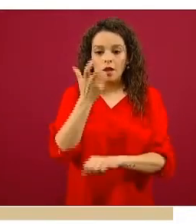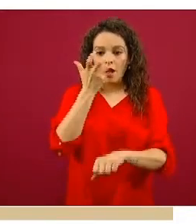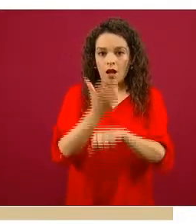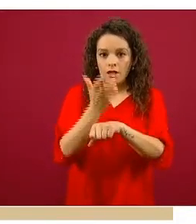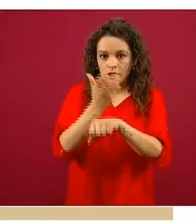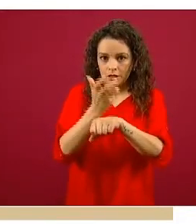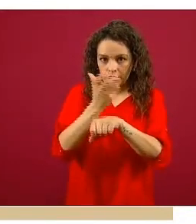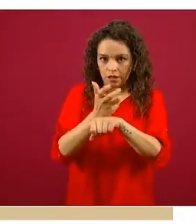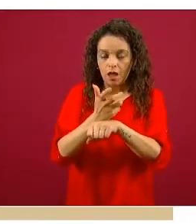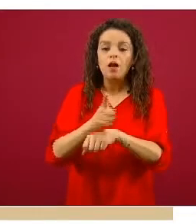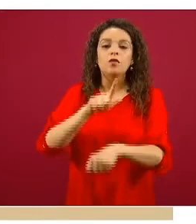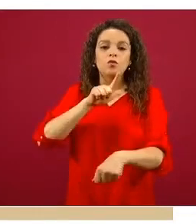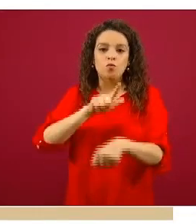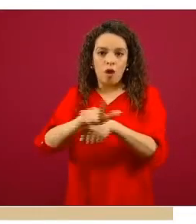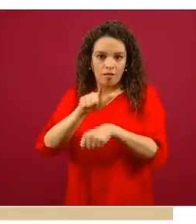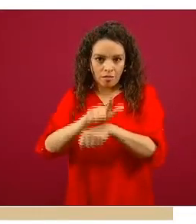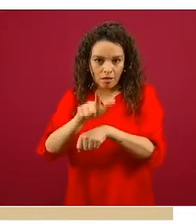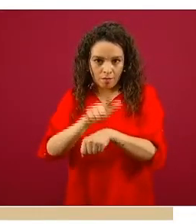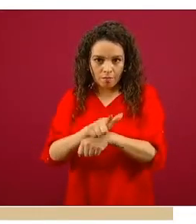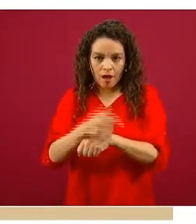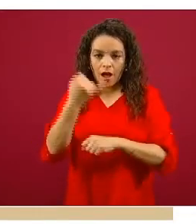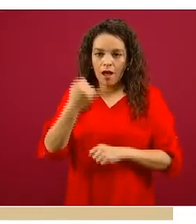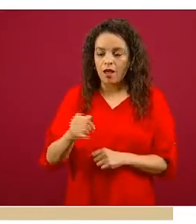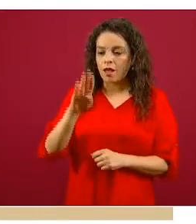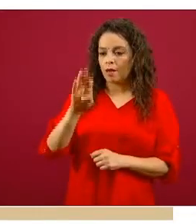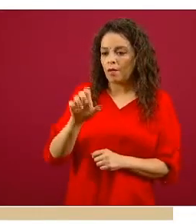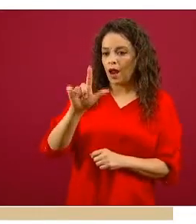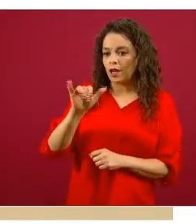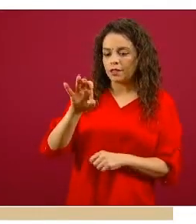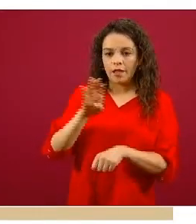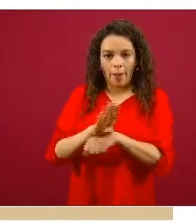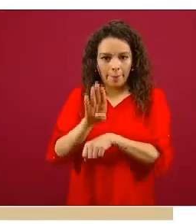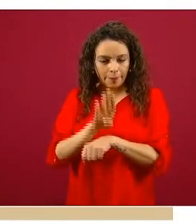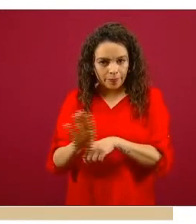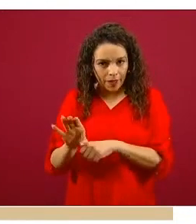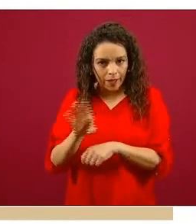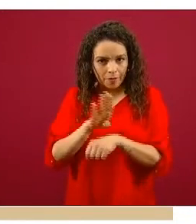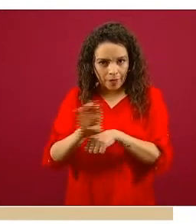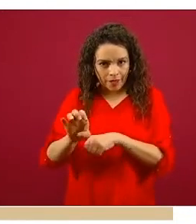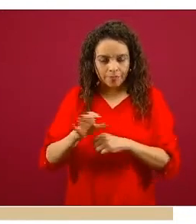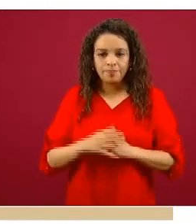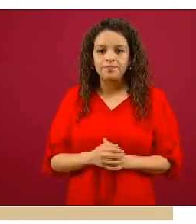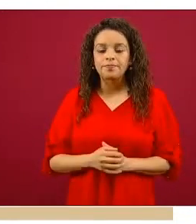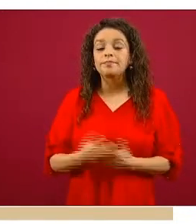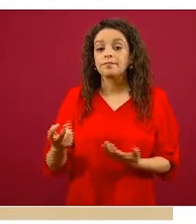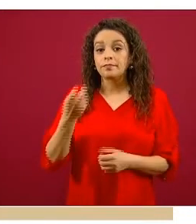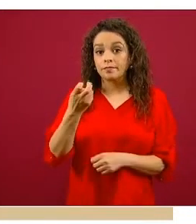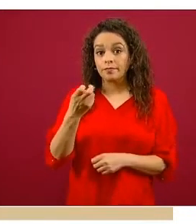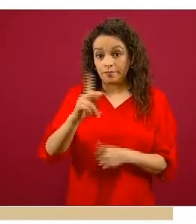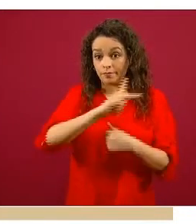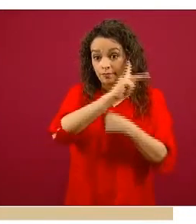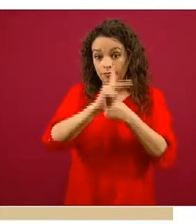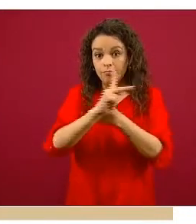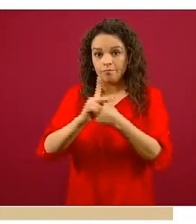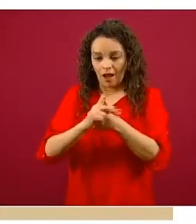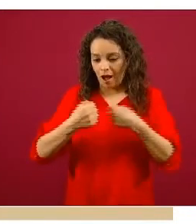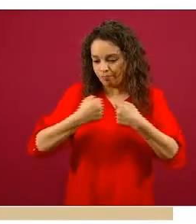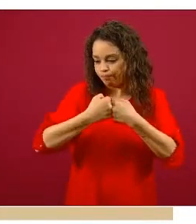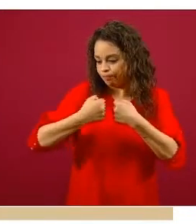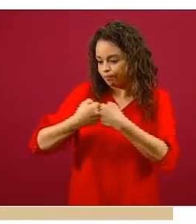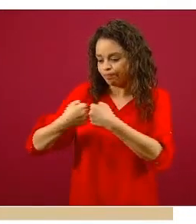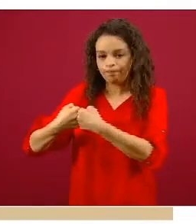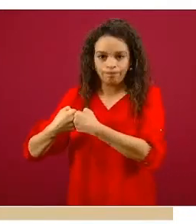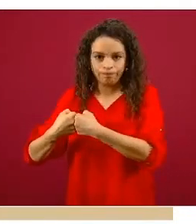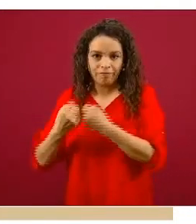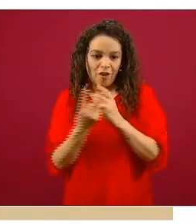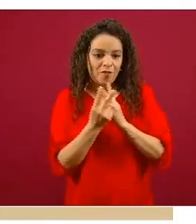Unidos, tenemos a Guatemala y tenemos a Belice. Son nuestros países fronterizos, nuestros países vecinos hermanos, y bueno, estamos viendo cómo